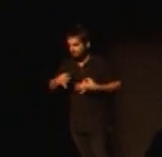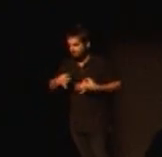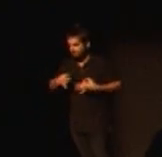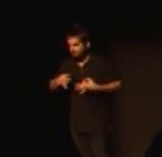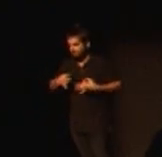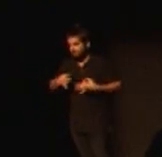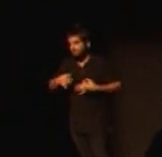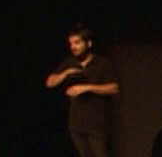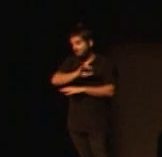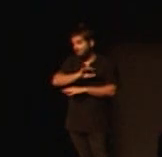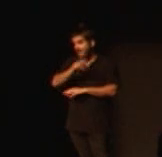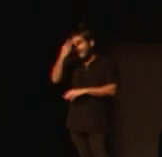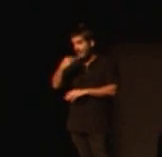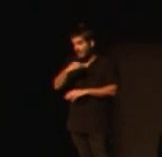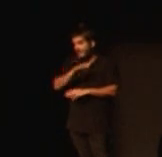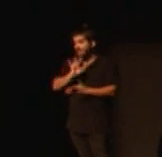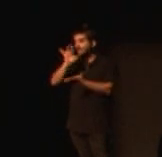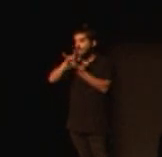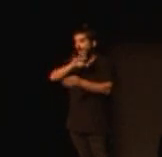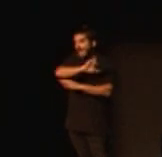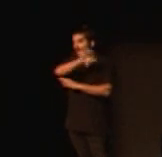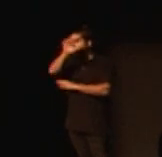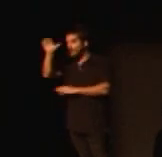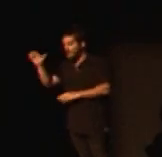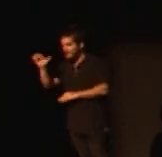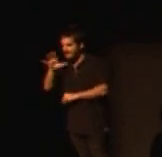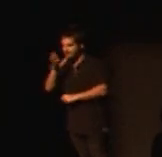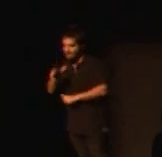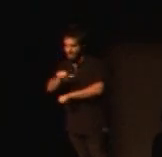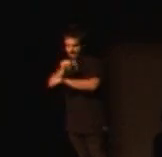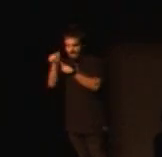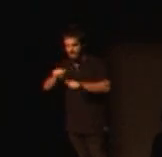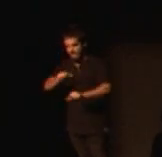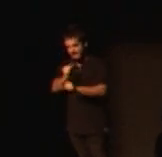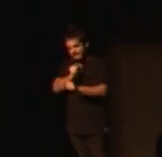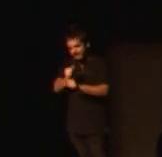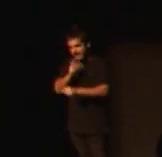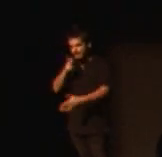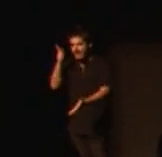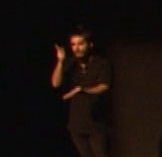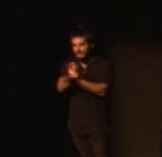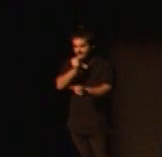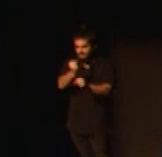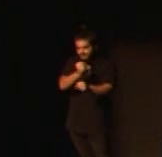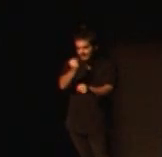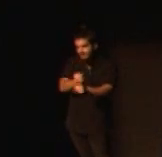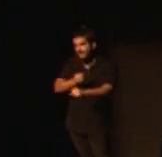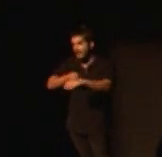los europeos también con su manera de hacer, con su apuesta absoluta por el empleo, por la formación y por la